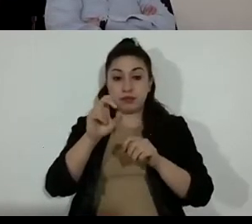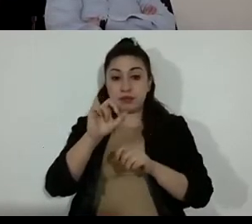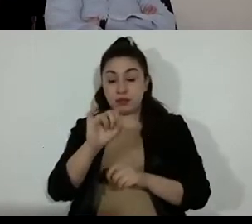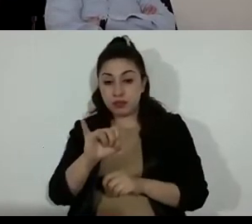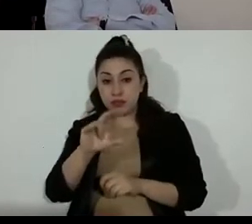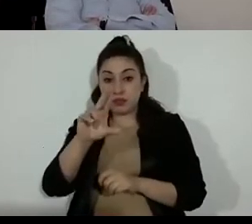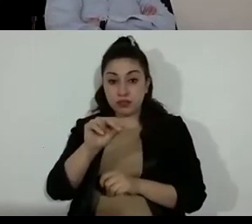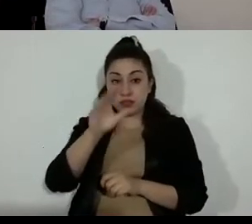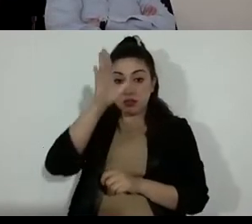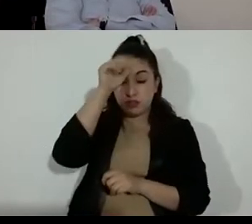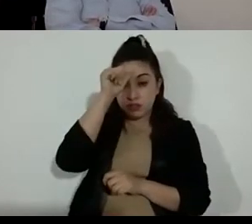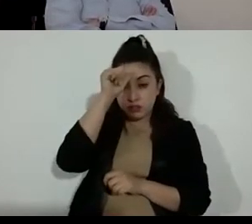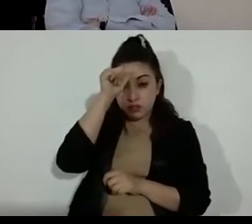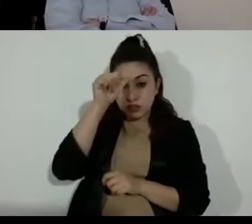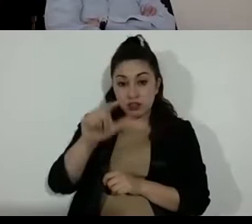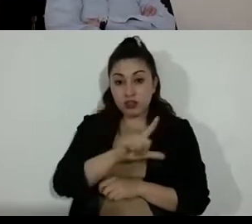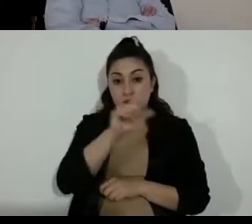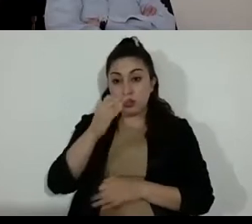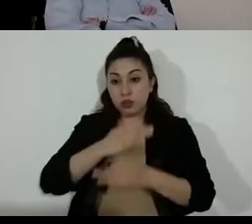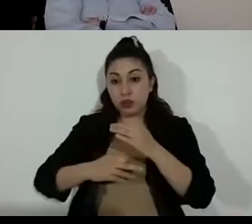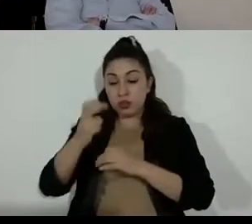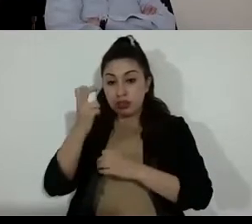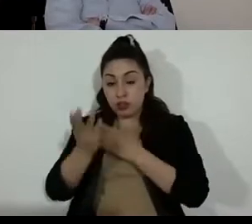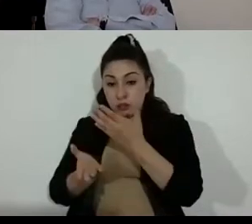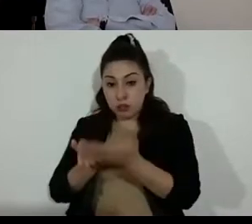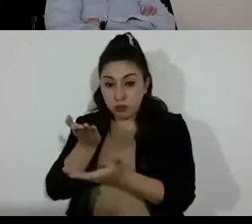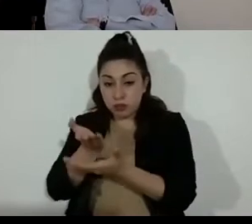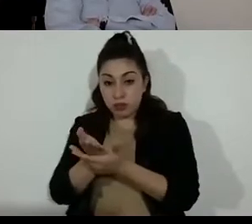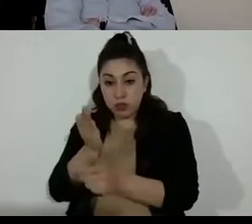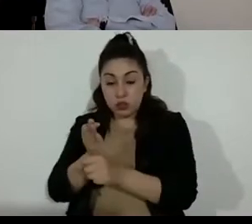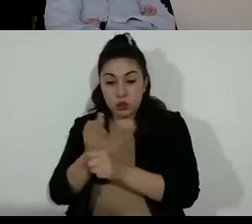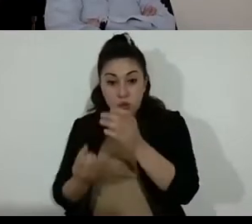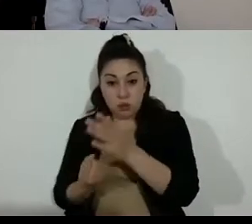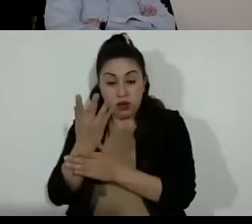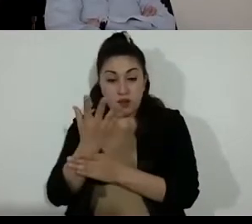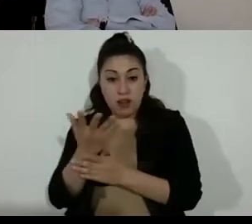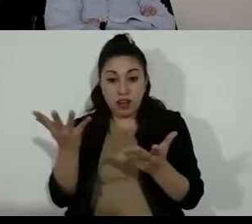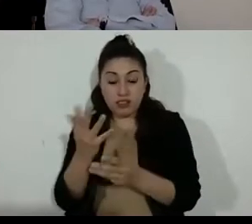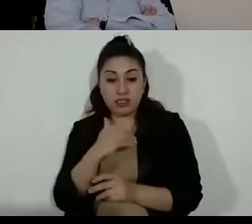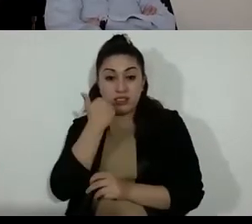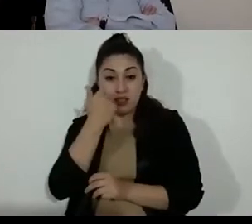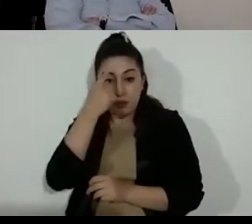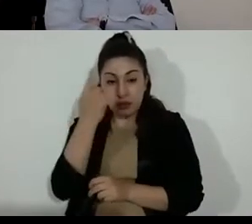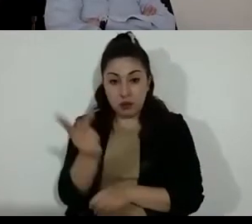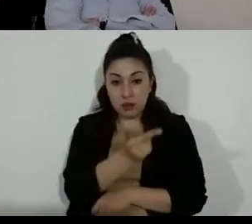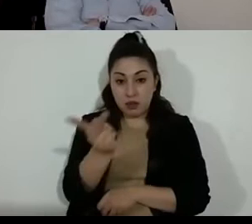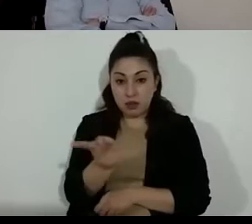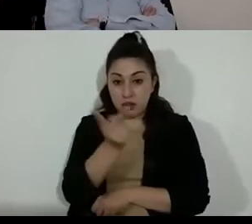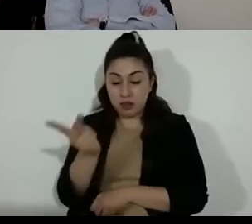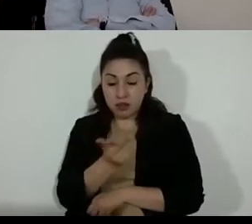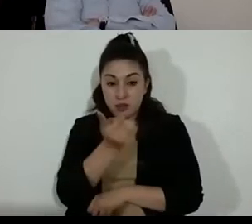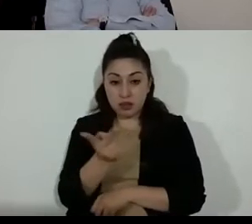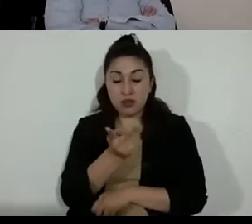acuerdo y que las propuestas que se están haciendo la añadidura,